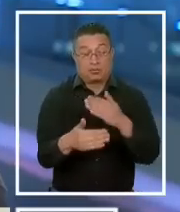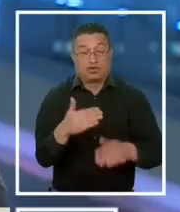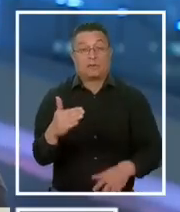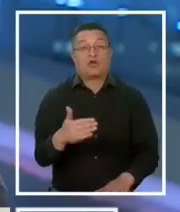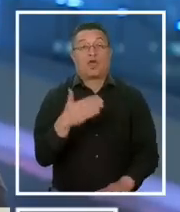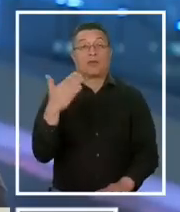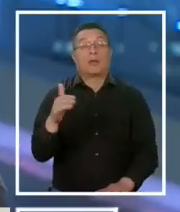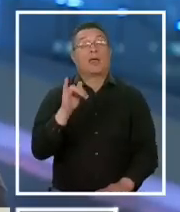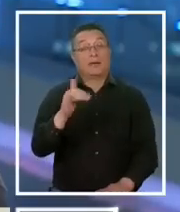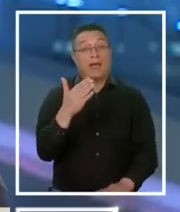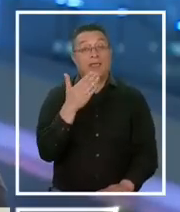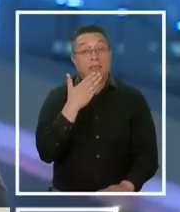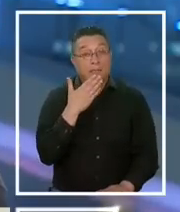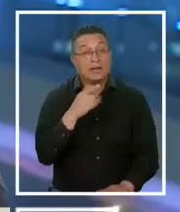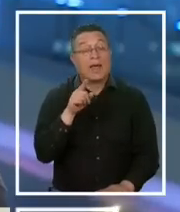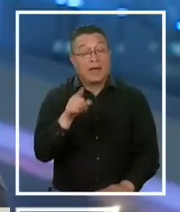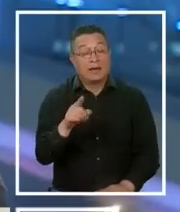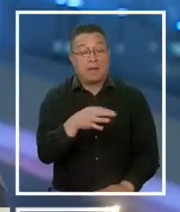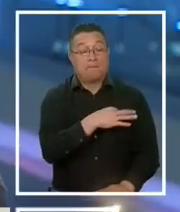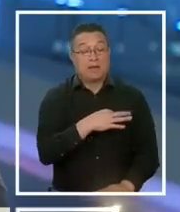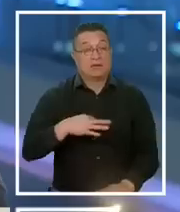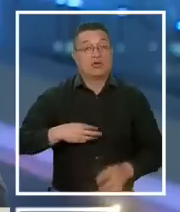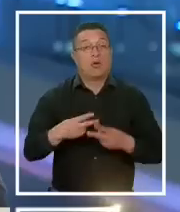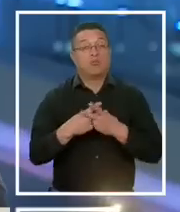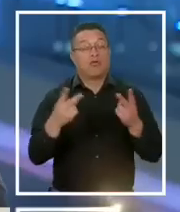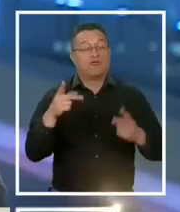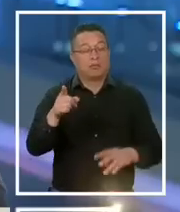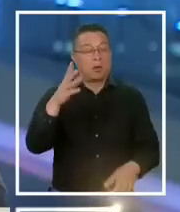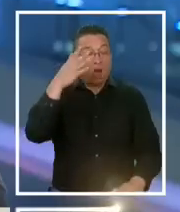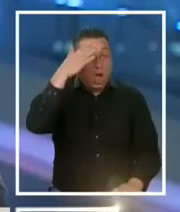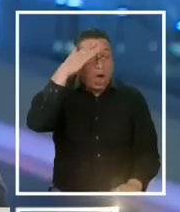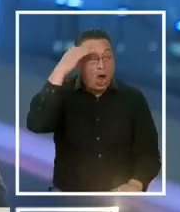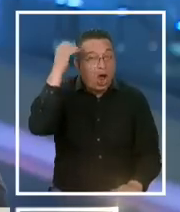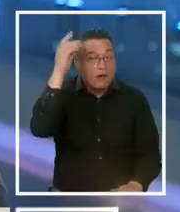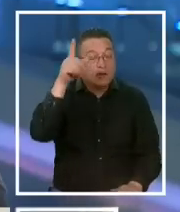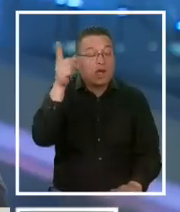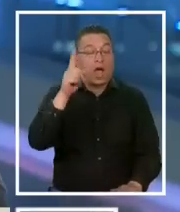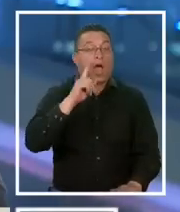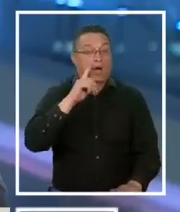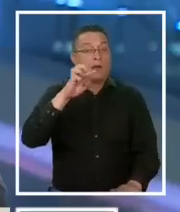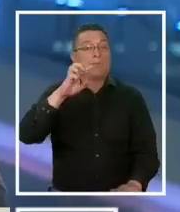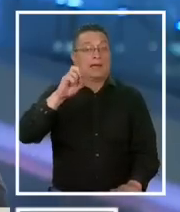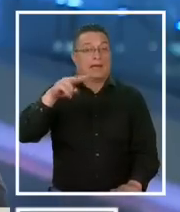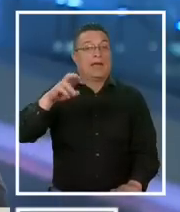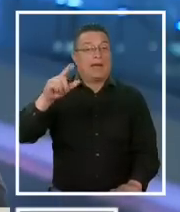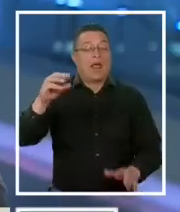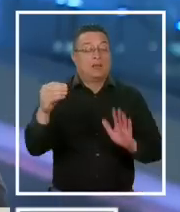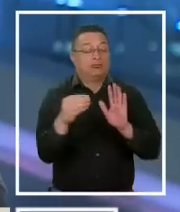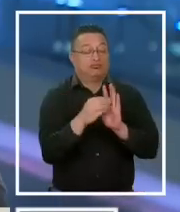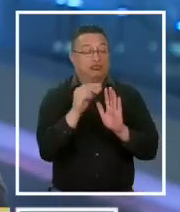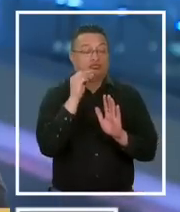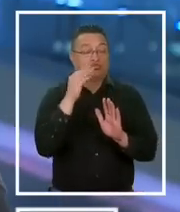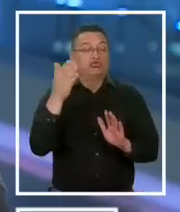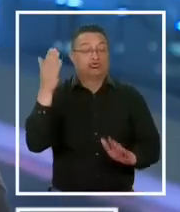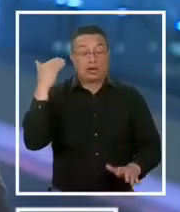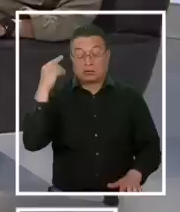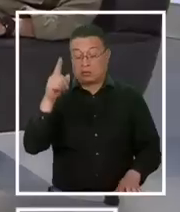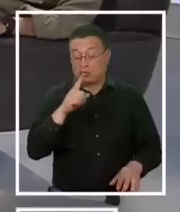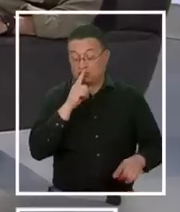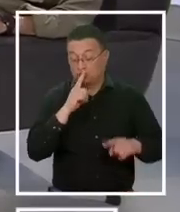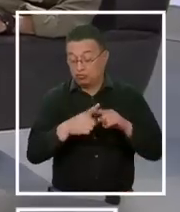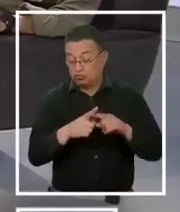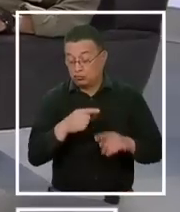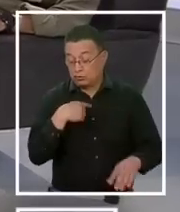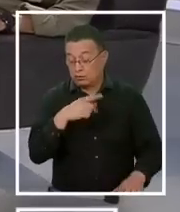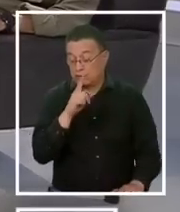pero también yo creo que acá al ministerio público se le olvida que hay un tipo penal que surgió hace algunos años atrás que se llama